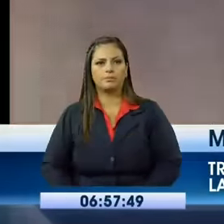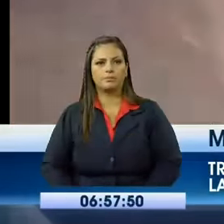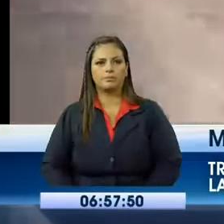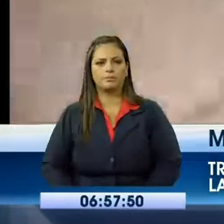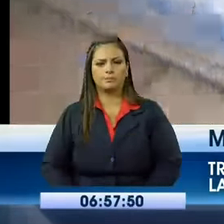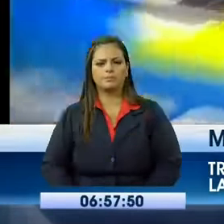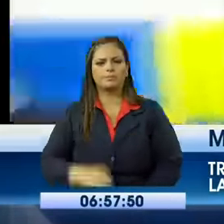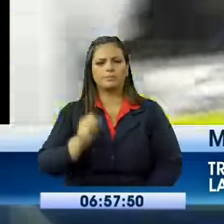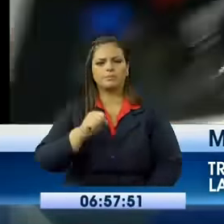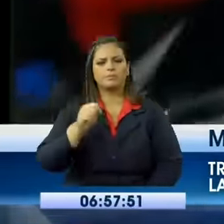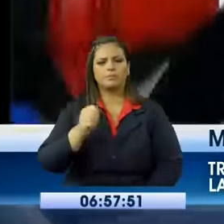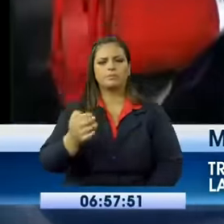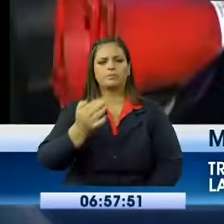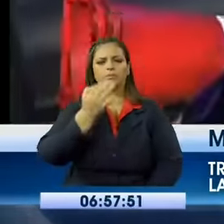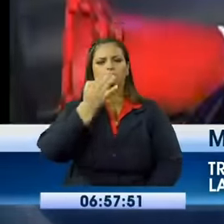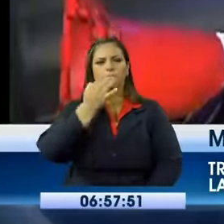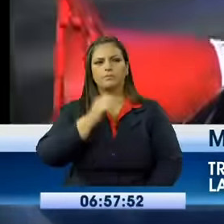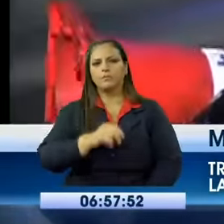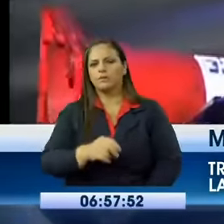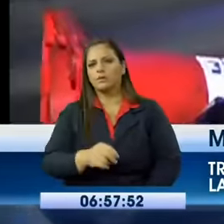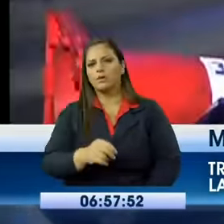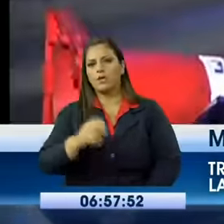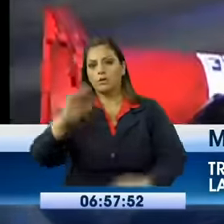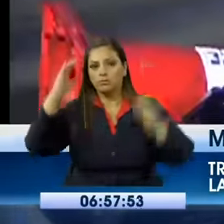tenía, porque hay un casco ahí